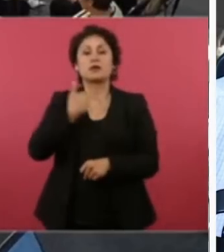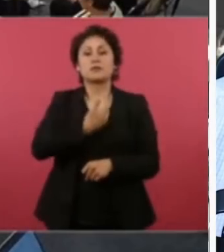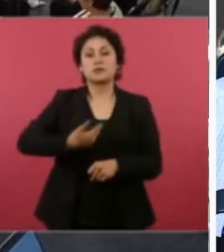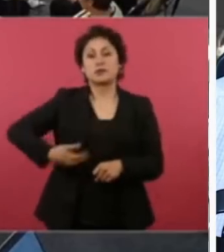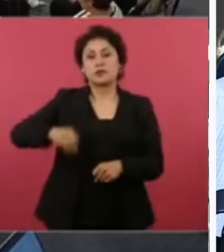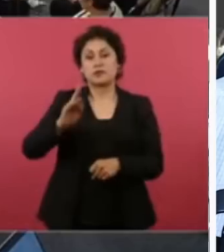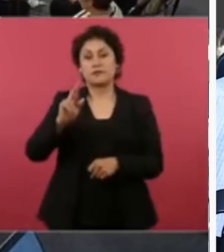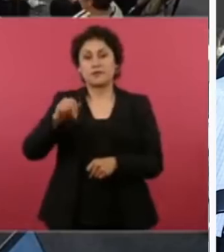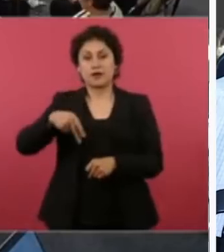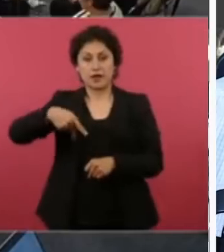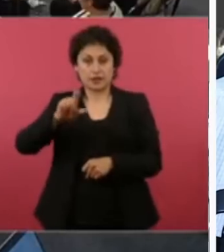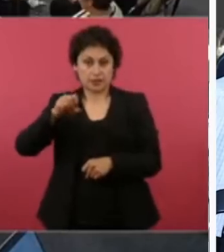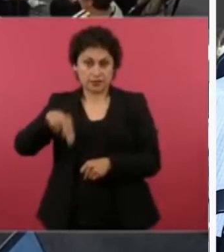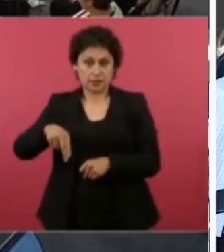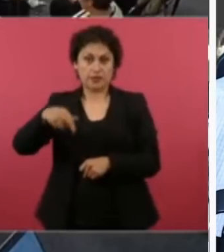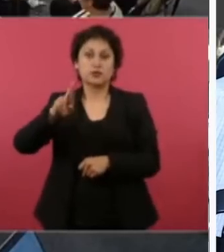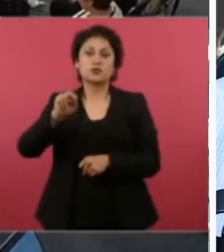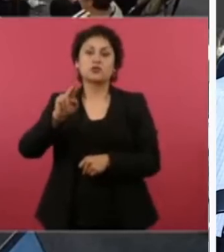Franklin Delano Roosevelt